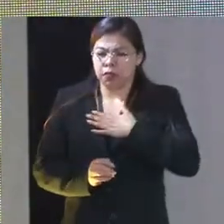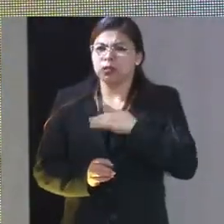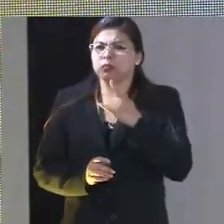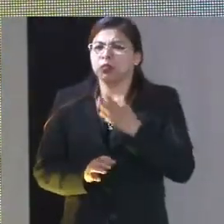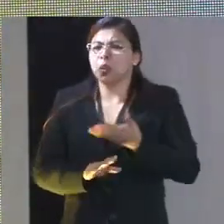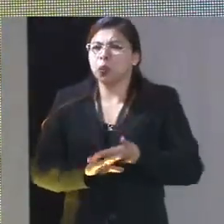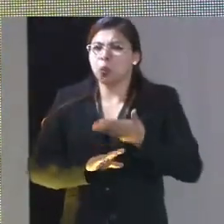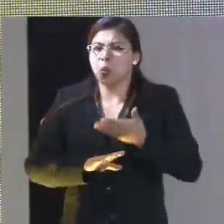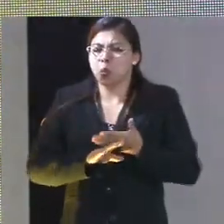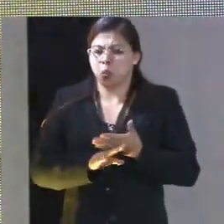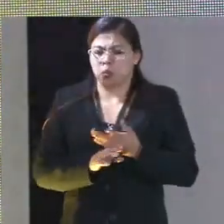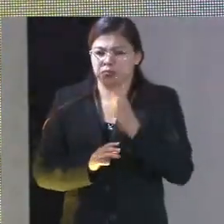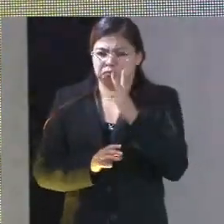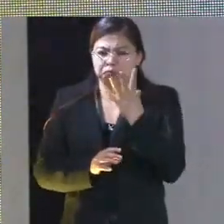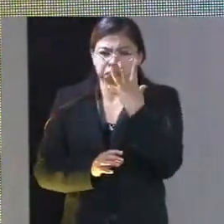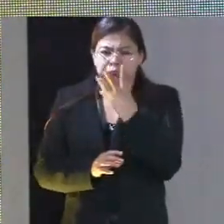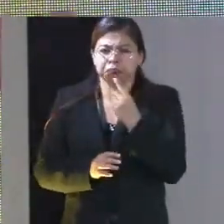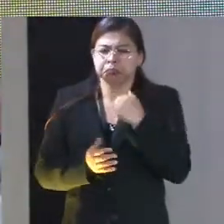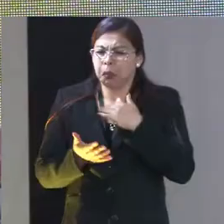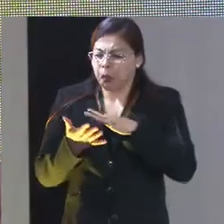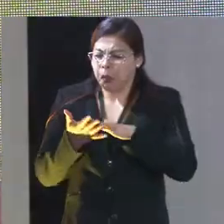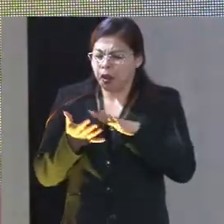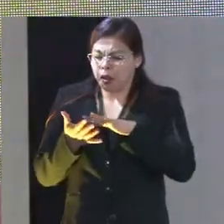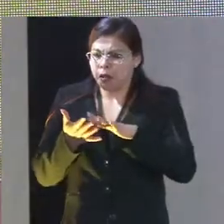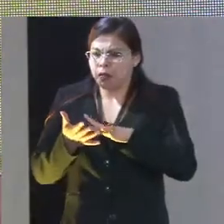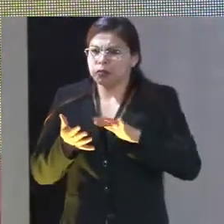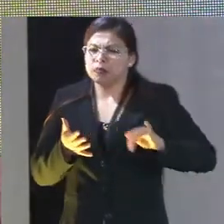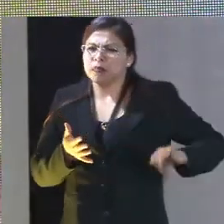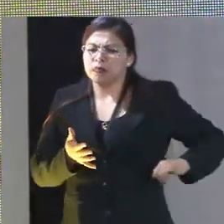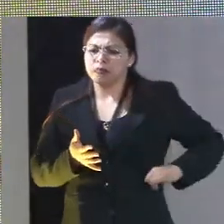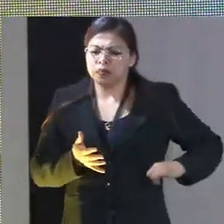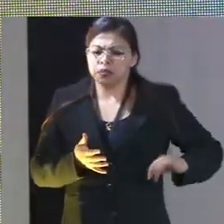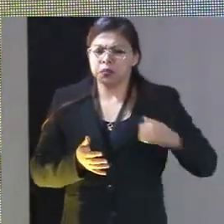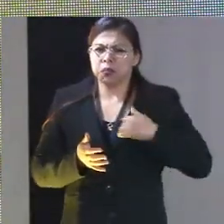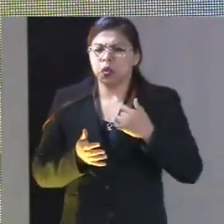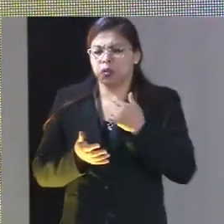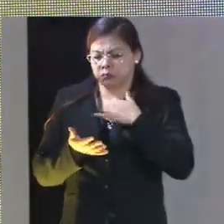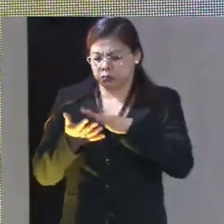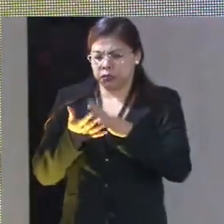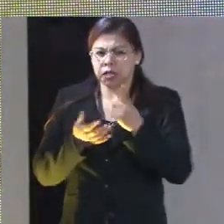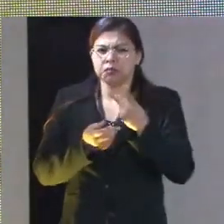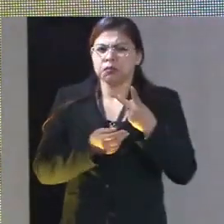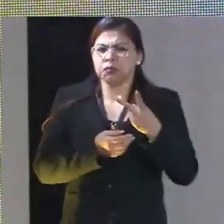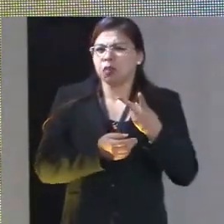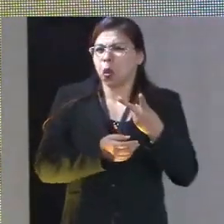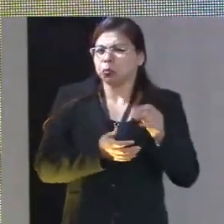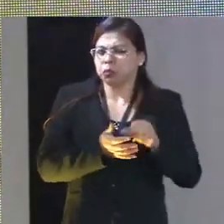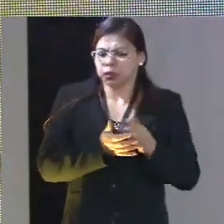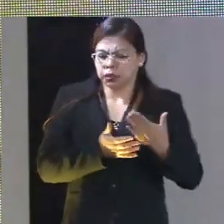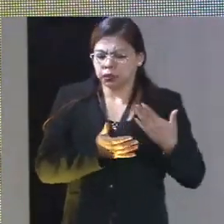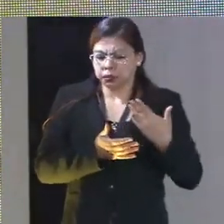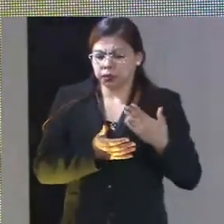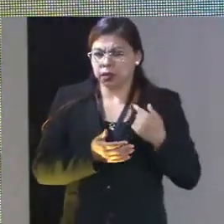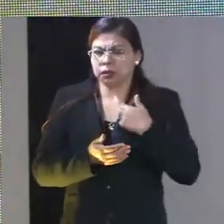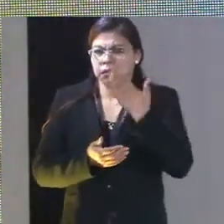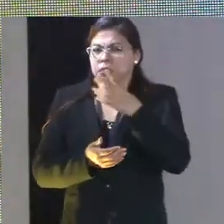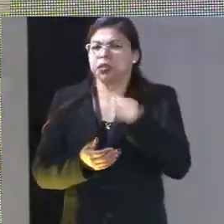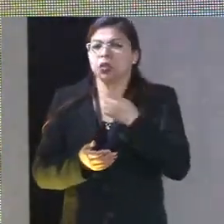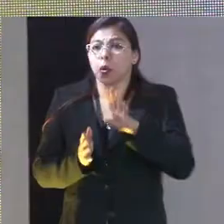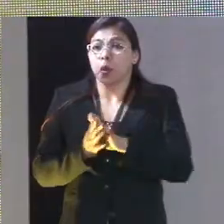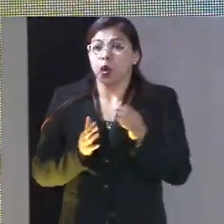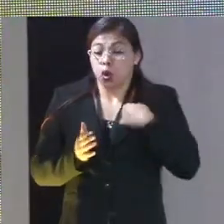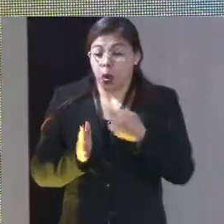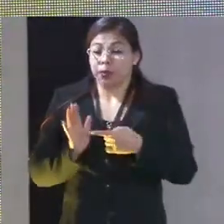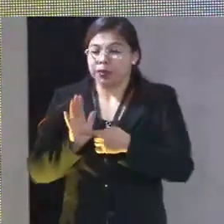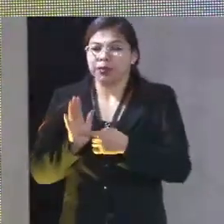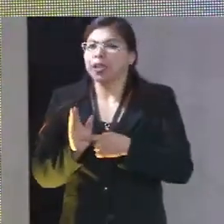muy, muy sabroso de leer. Es un libro que disfruté, lo leí hace un par de meses, antes de saber que lo iba a presentar. No crean que uno solo lee